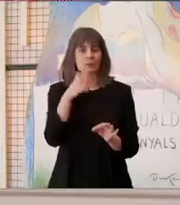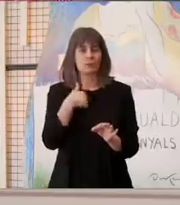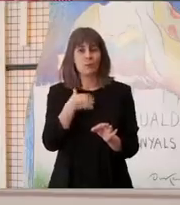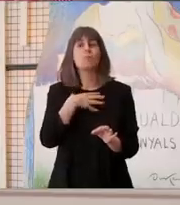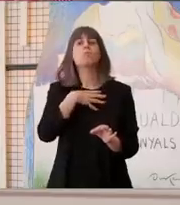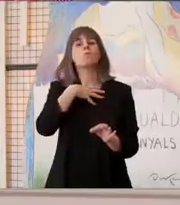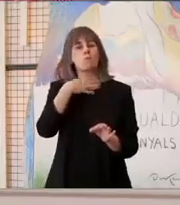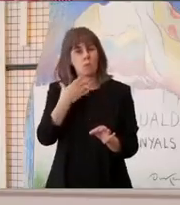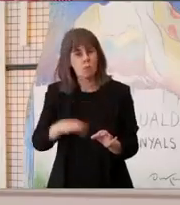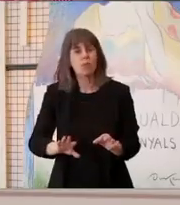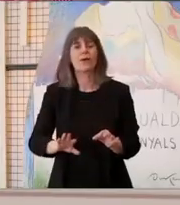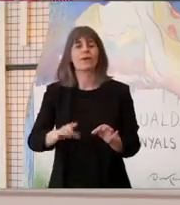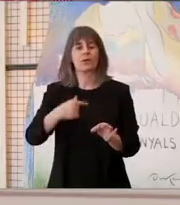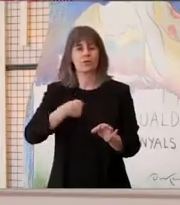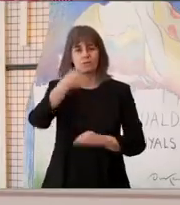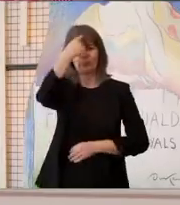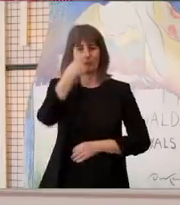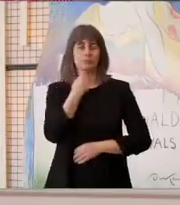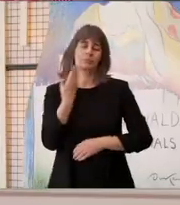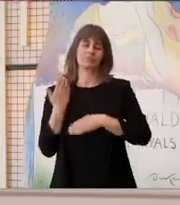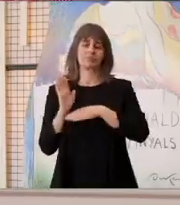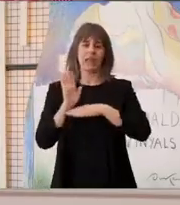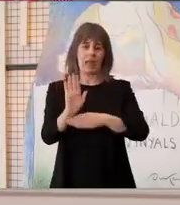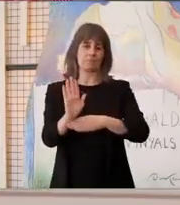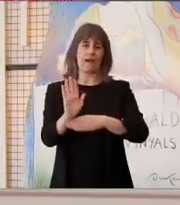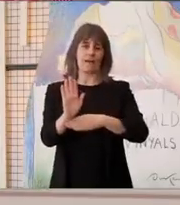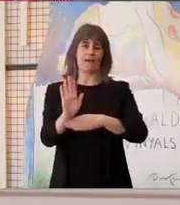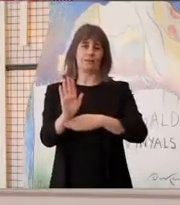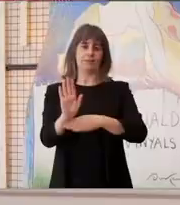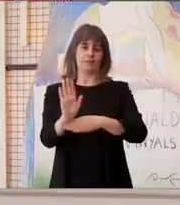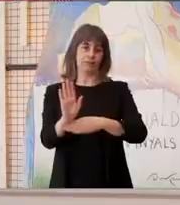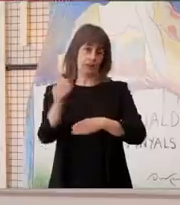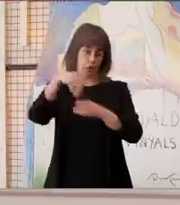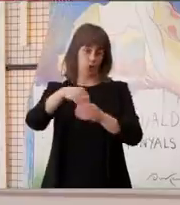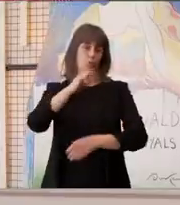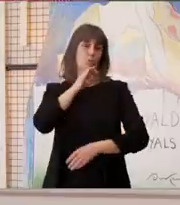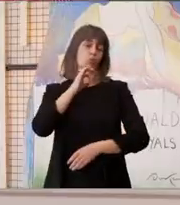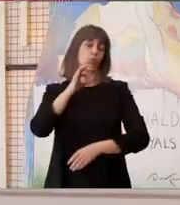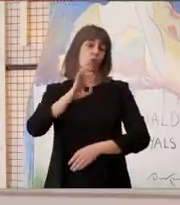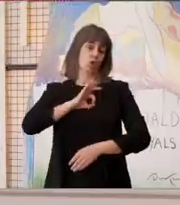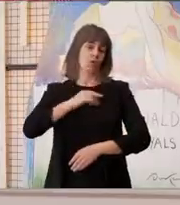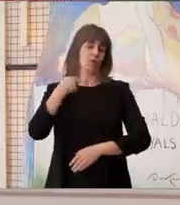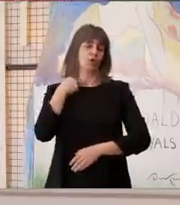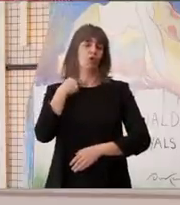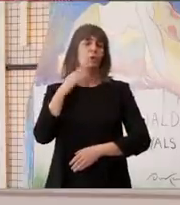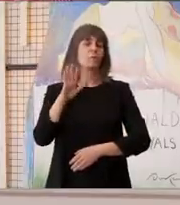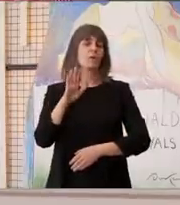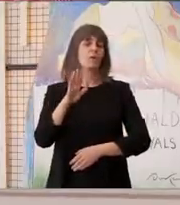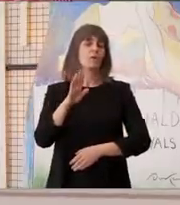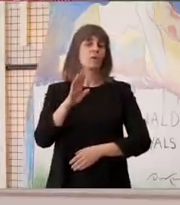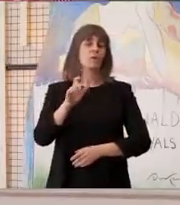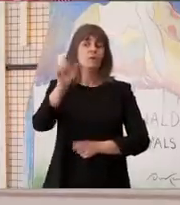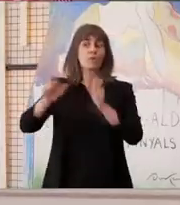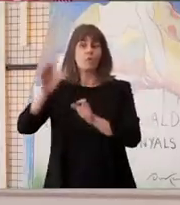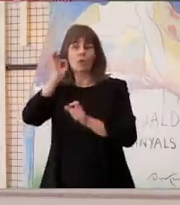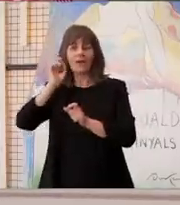y la cara no de la igualdad de la diputación de pontevedra pero Hay muchísimas caras de mujeres muy potentes